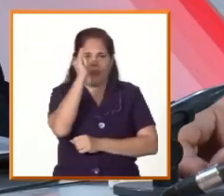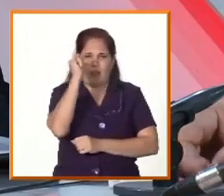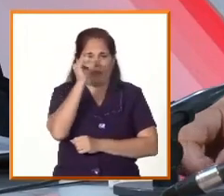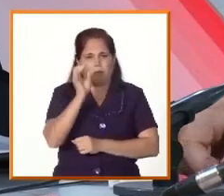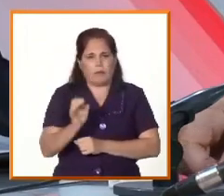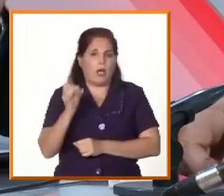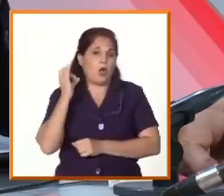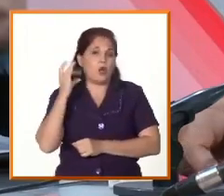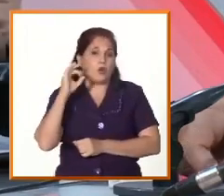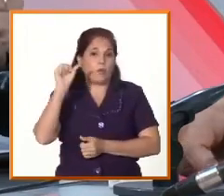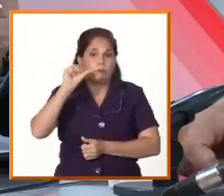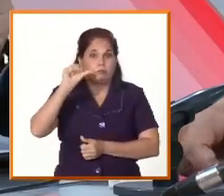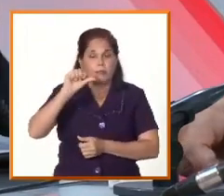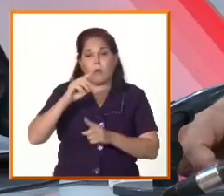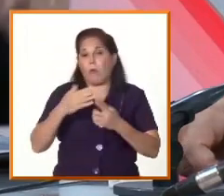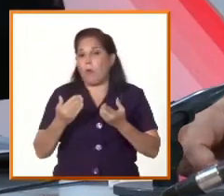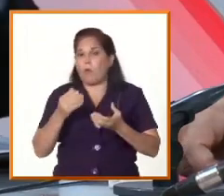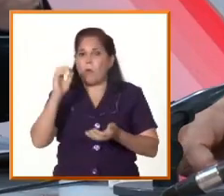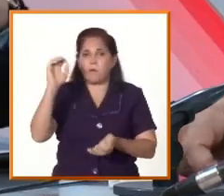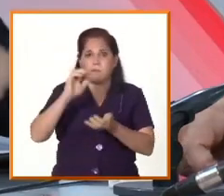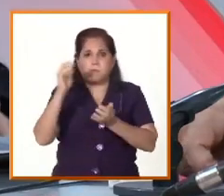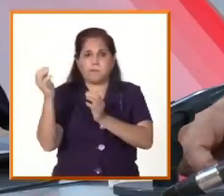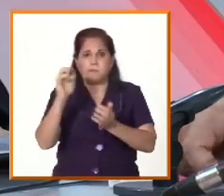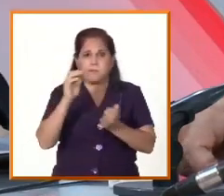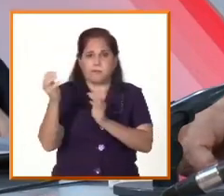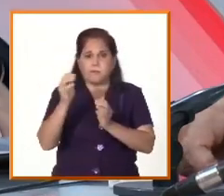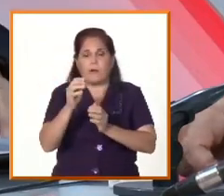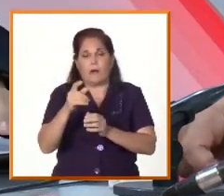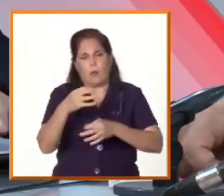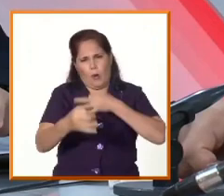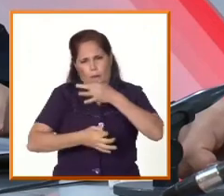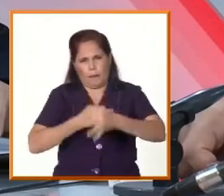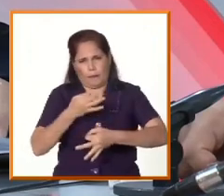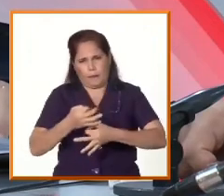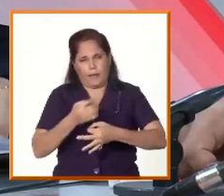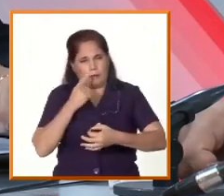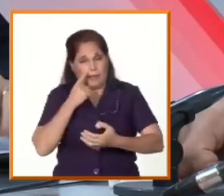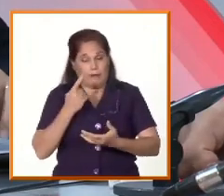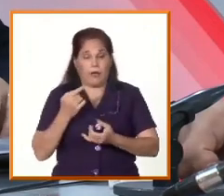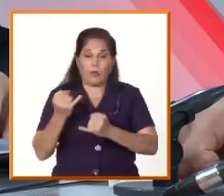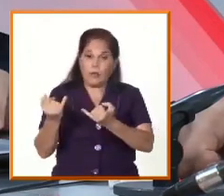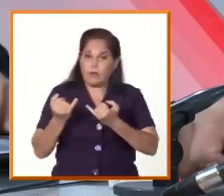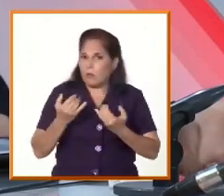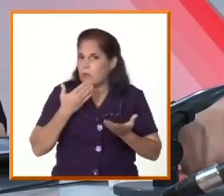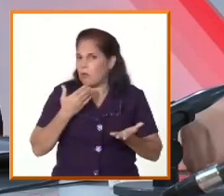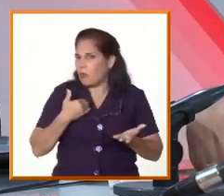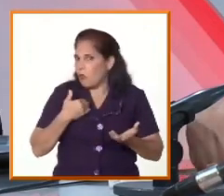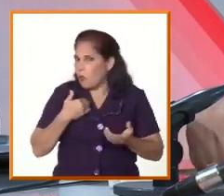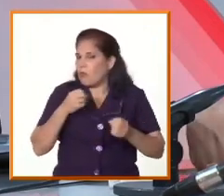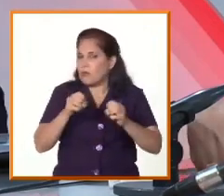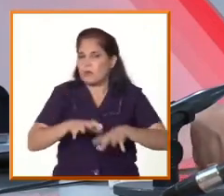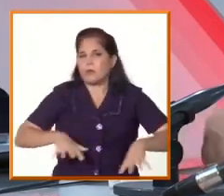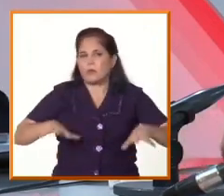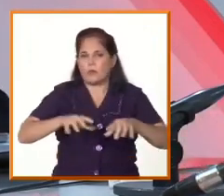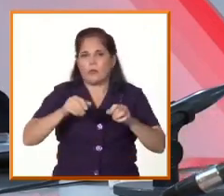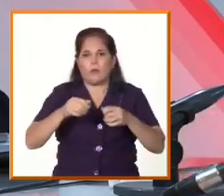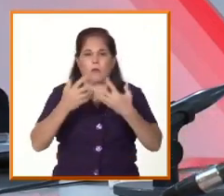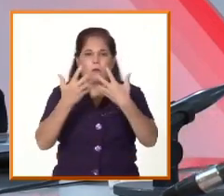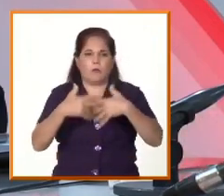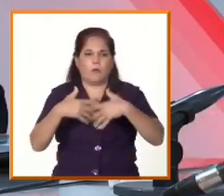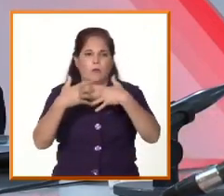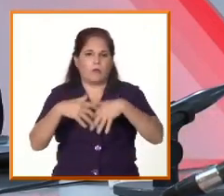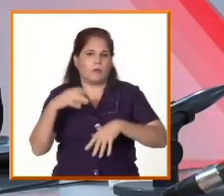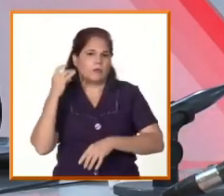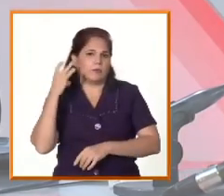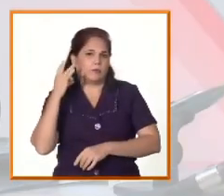roneros hablándonos un poco sobre estos temas y regreso con ustedes Mario para que nos informe por dónde anda en este momento la producción de bebidas alcohólicas